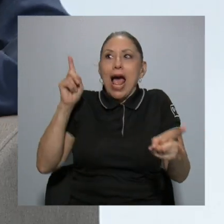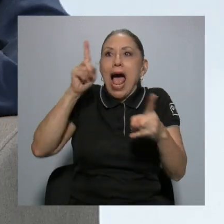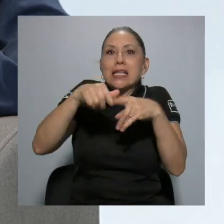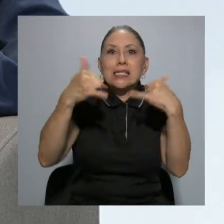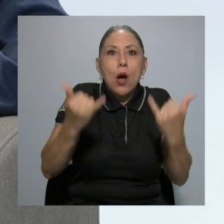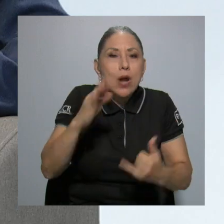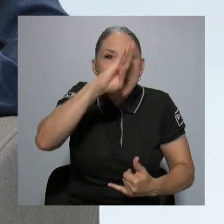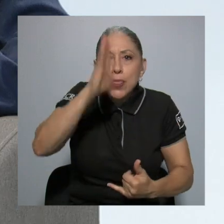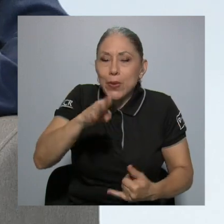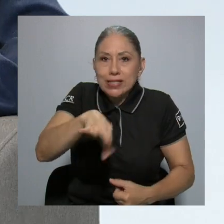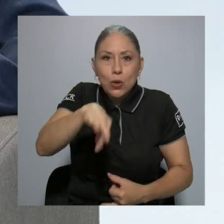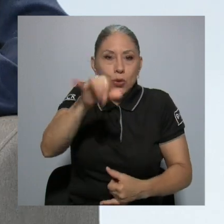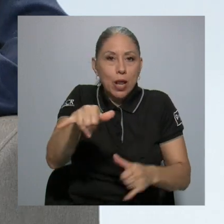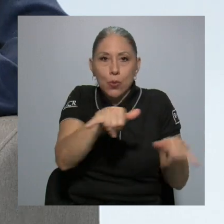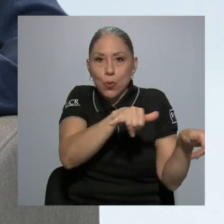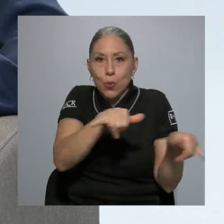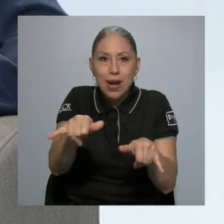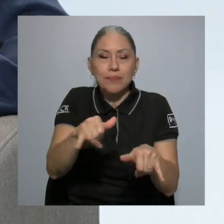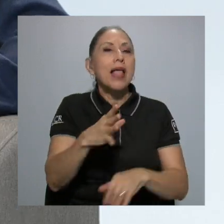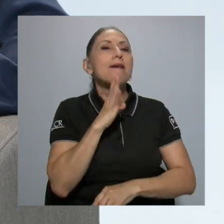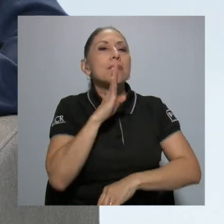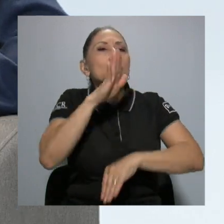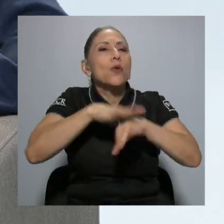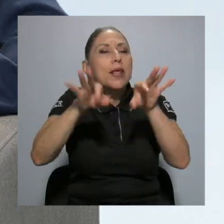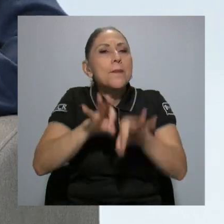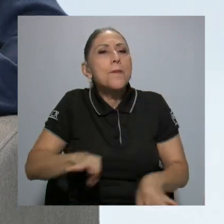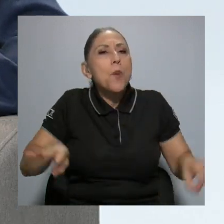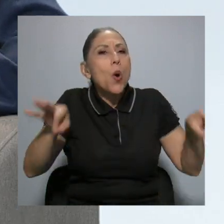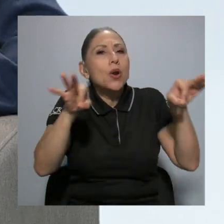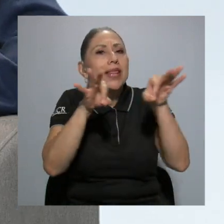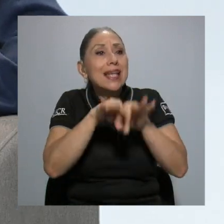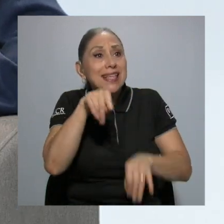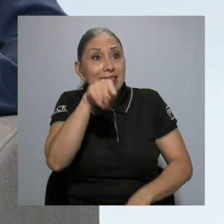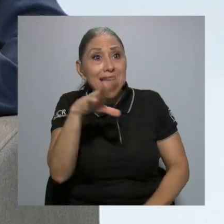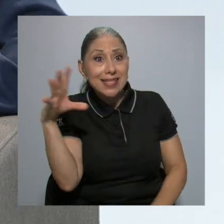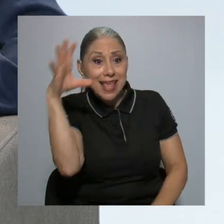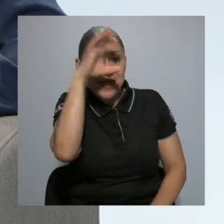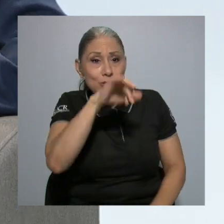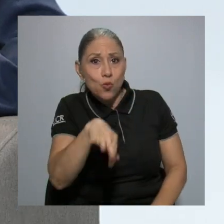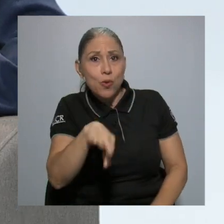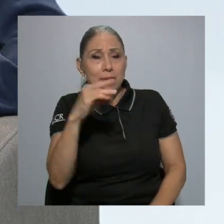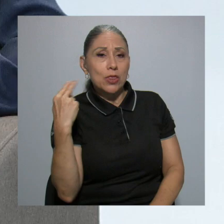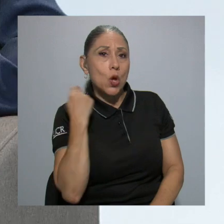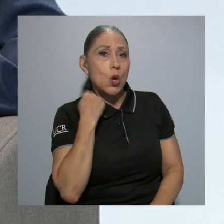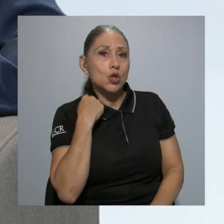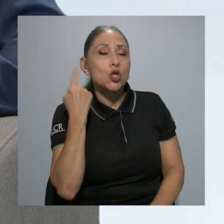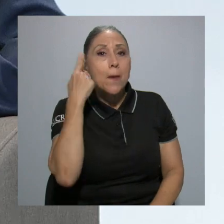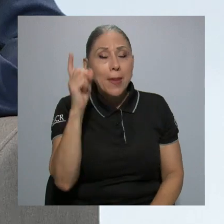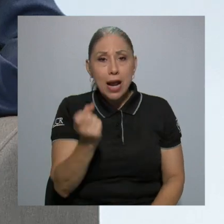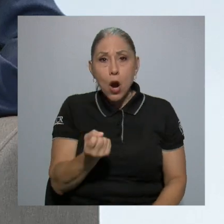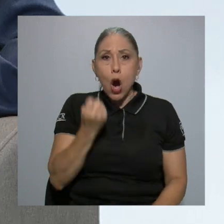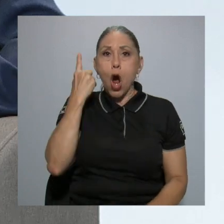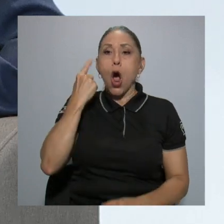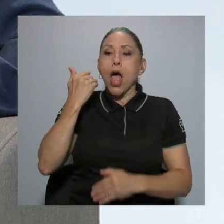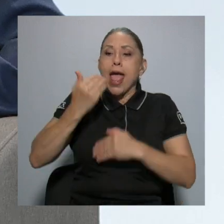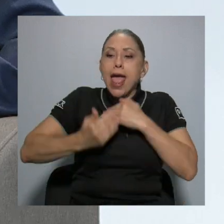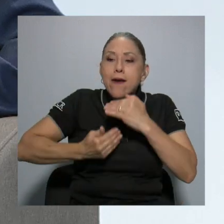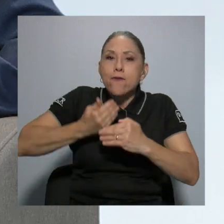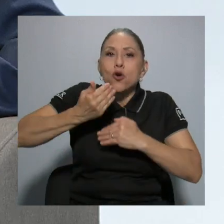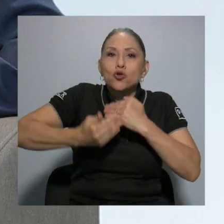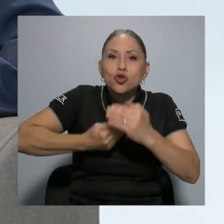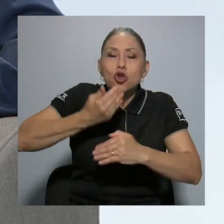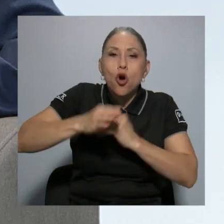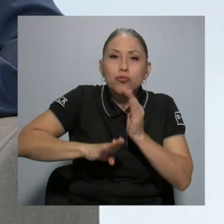don Mario, de la importancia del descubrimiento de estos restos óseos para la comprensión de la evolución de los